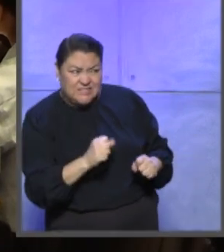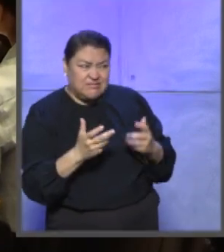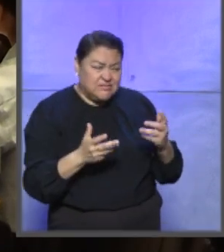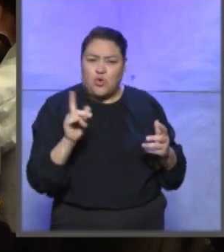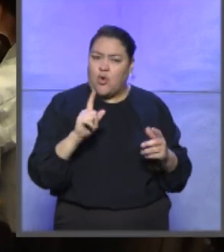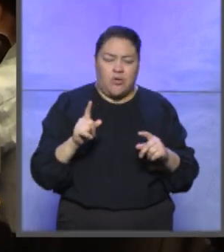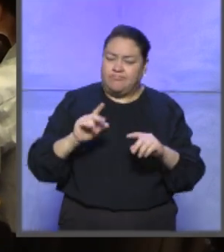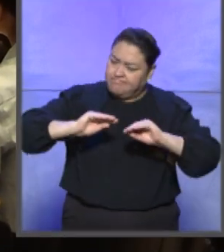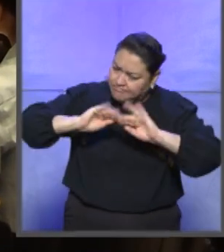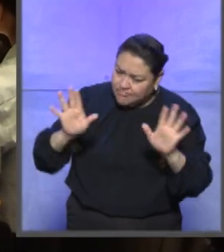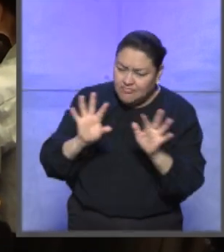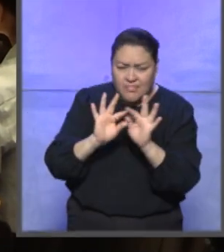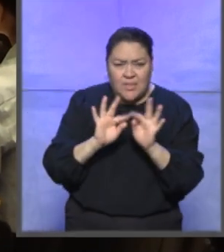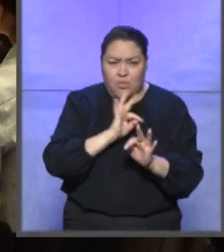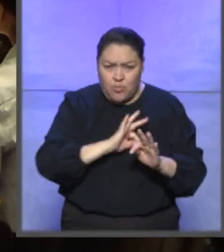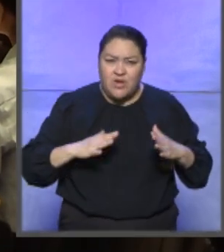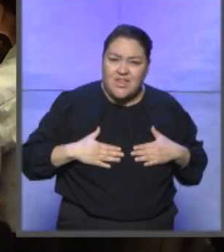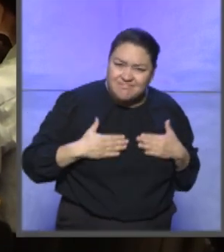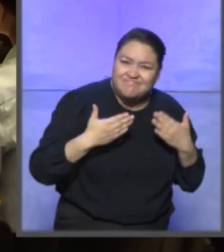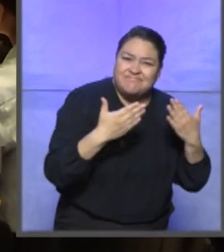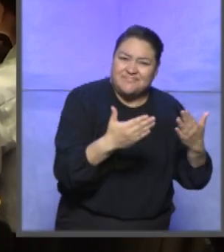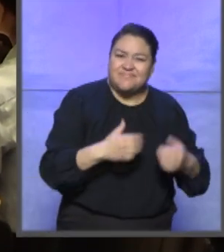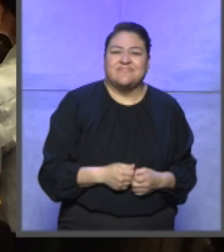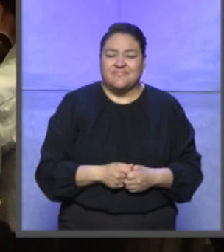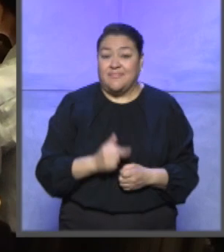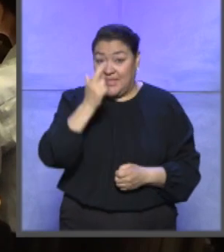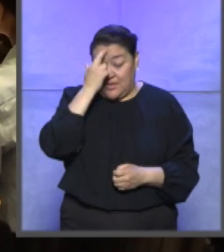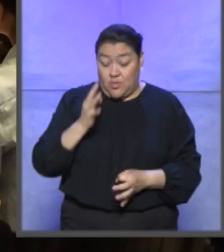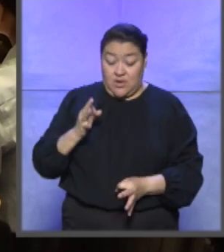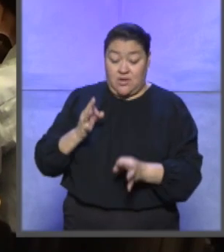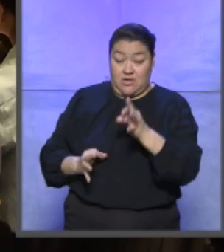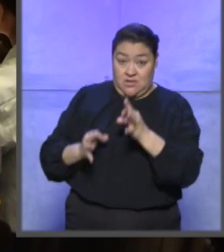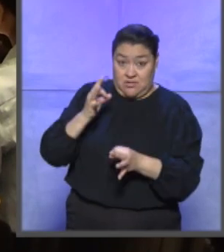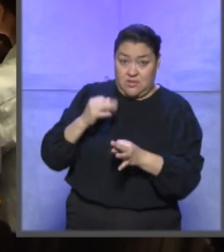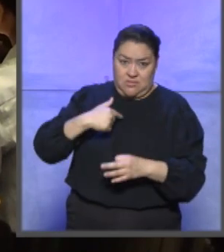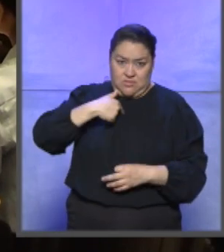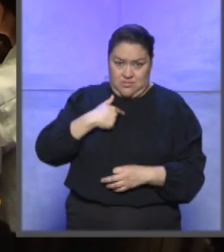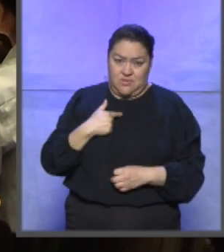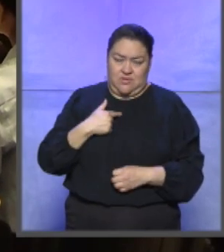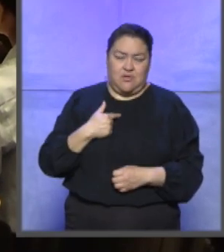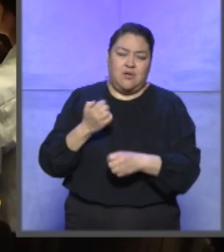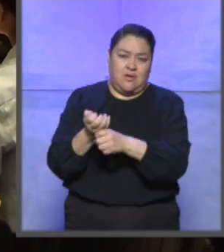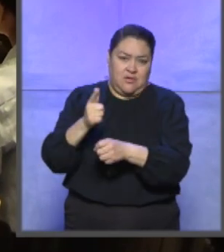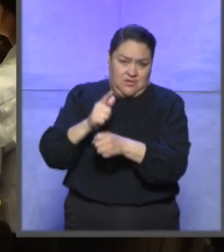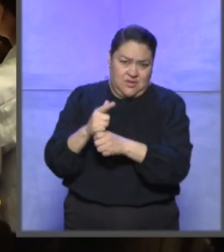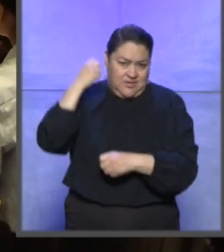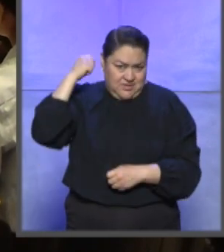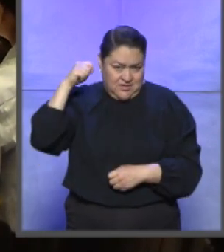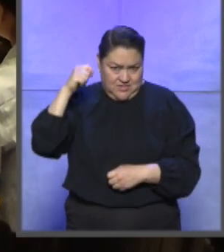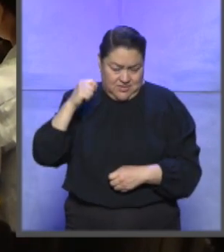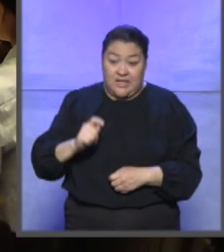relación a estos temas. De este modo, en el caso del órgano jurisdiccional que represento, se